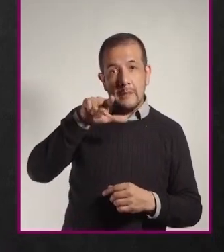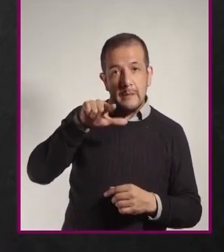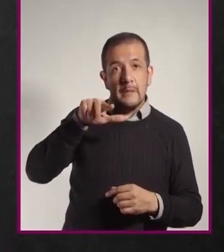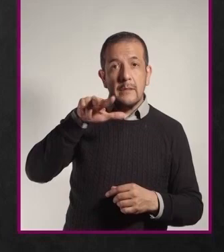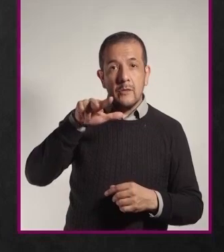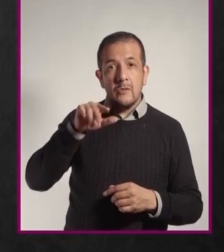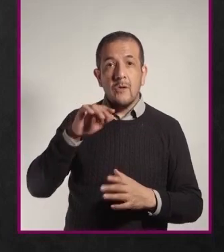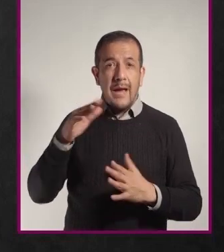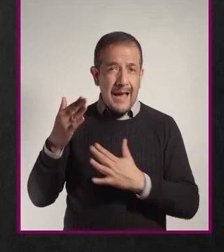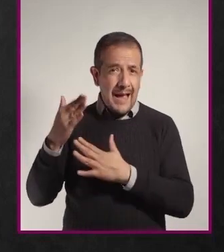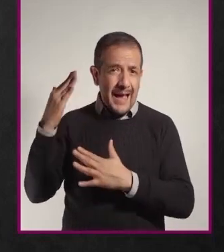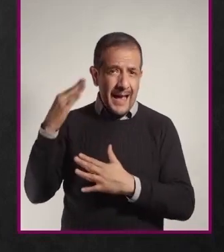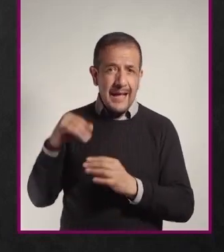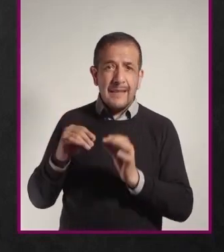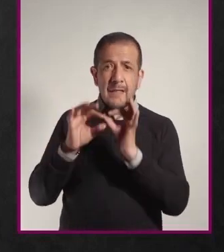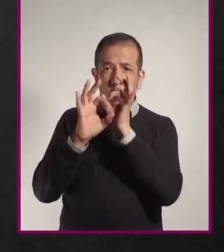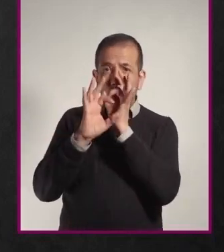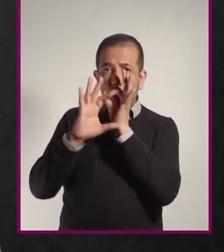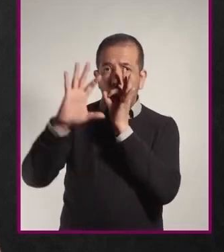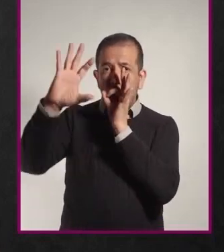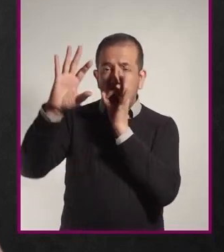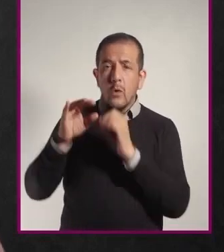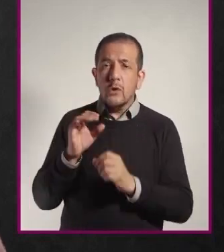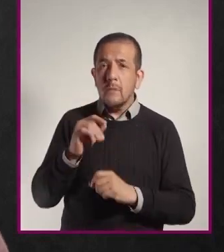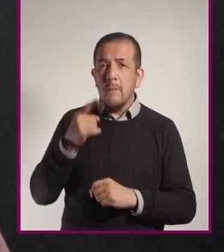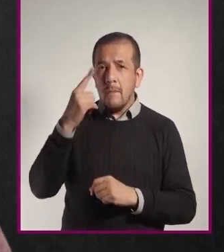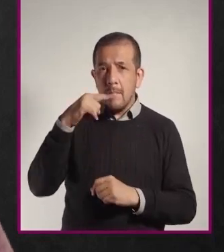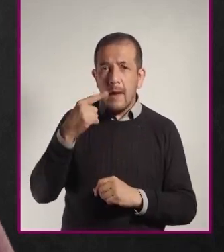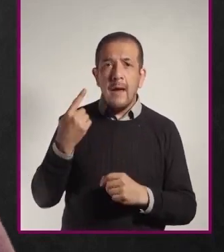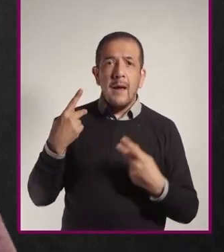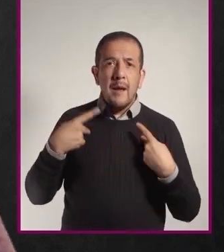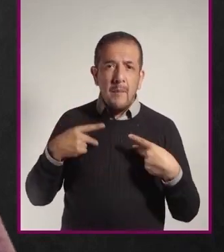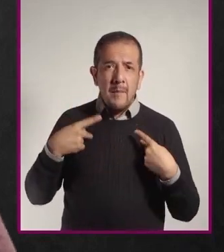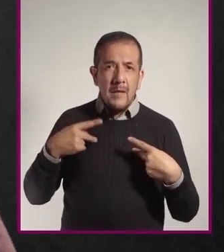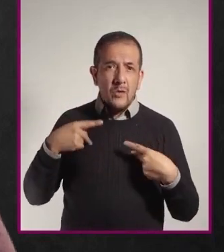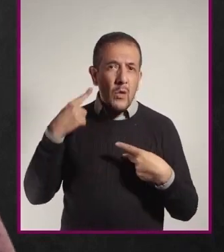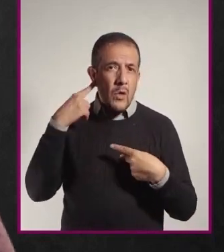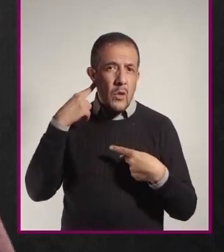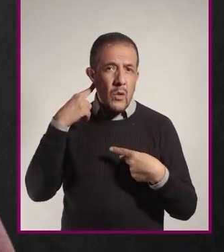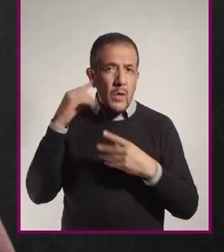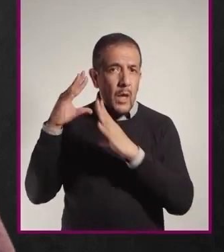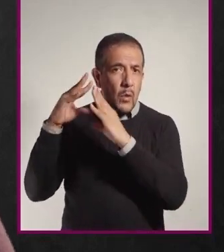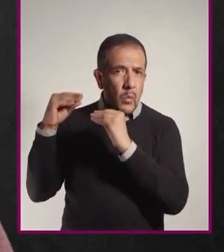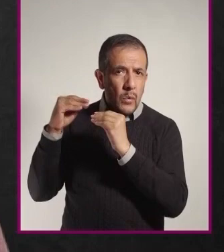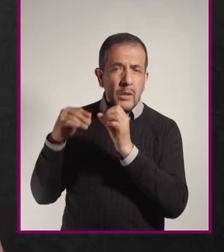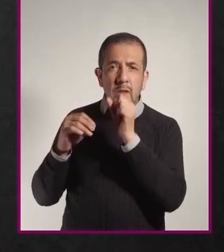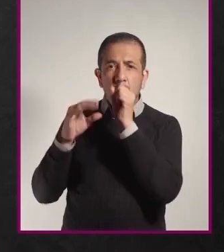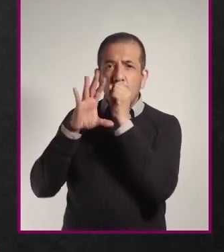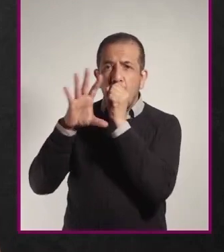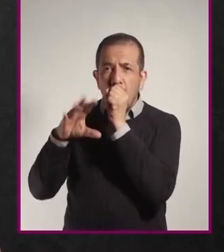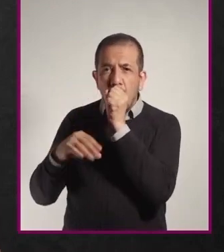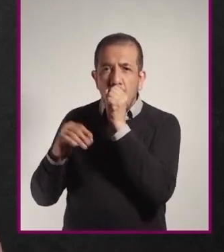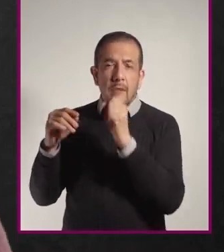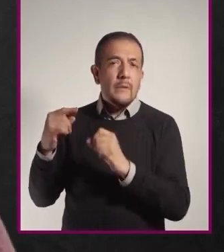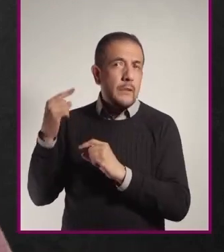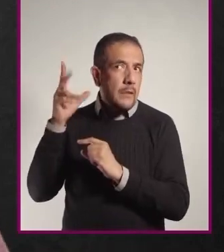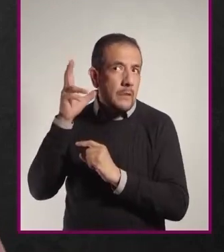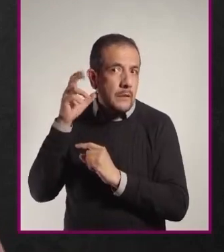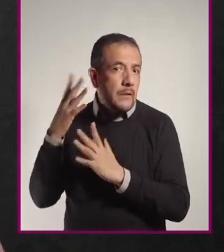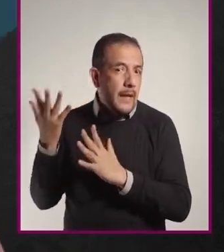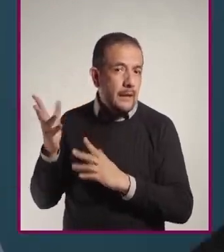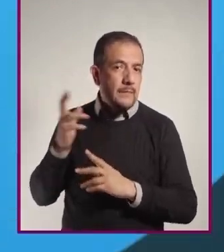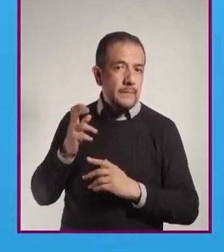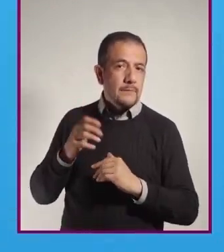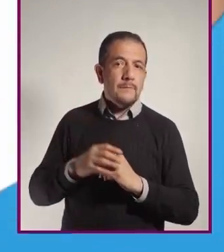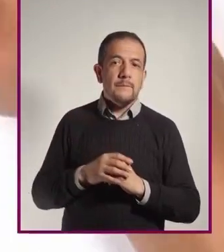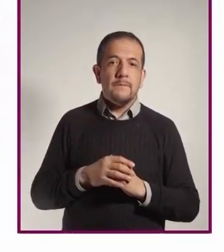había cornetas auditivas o trompetillas, útiles para personas con pérdidas parciales de la audición. Veamos la siguiente cápsula.